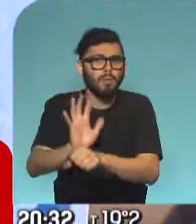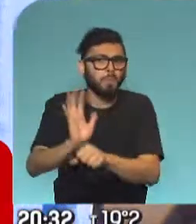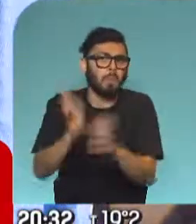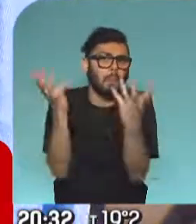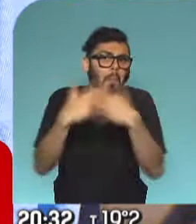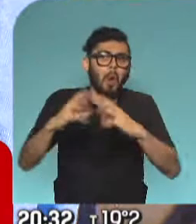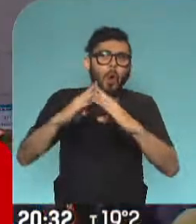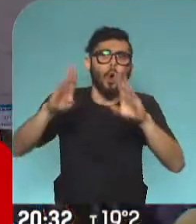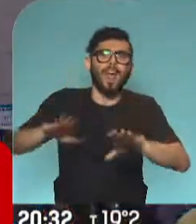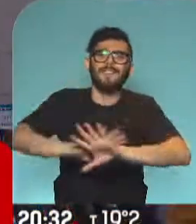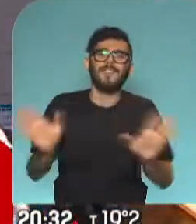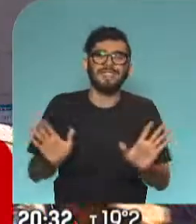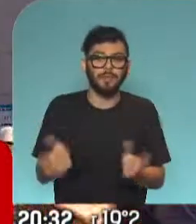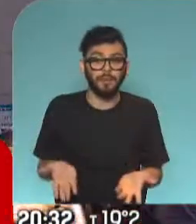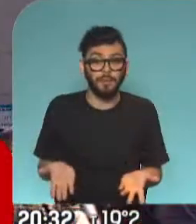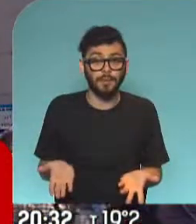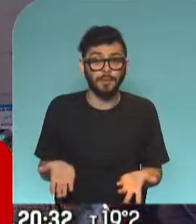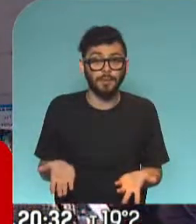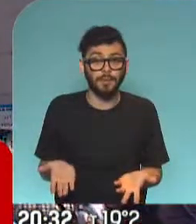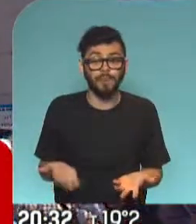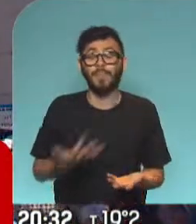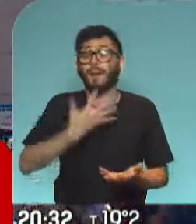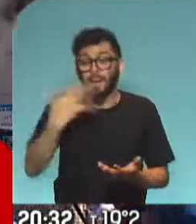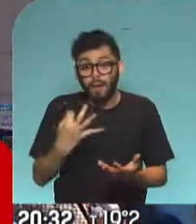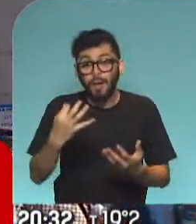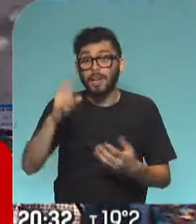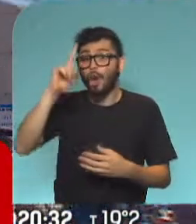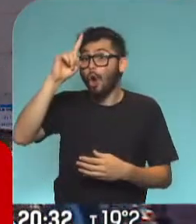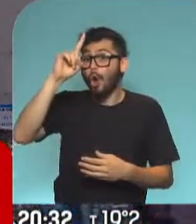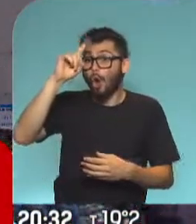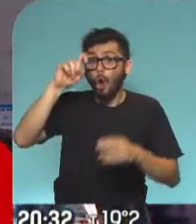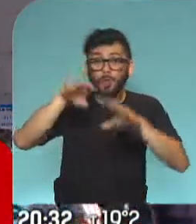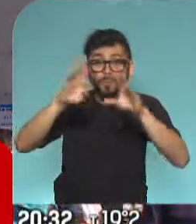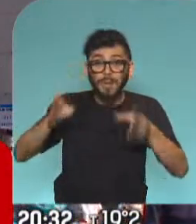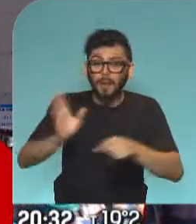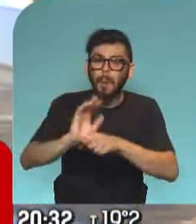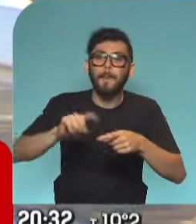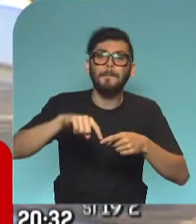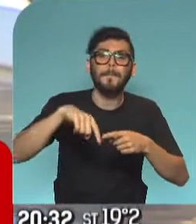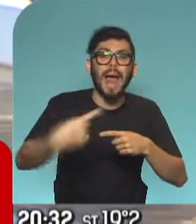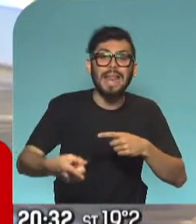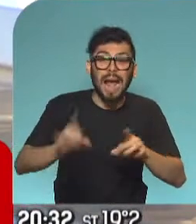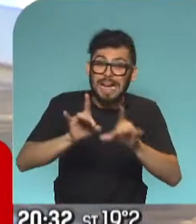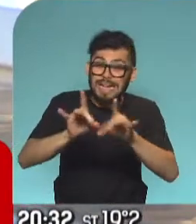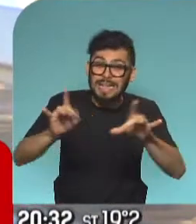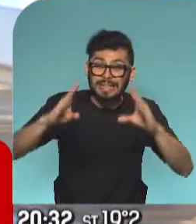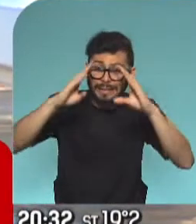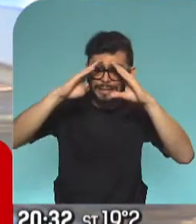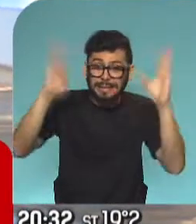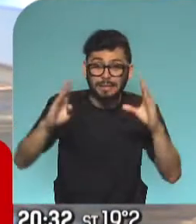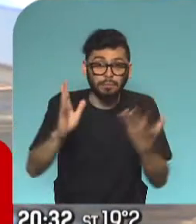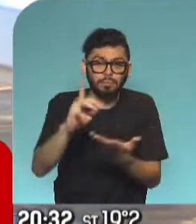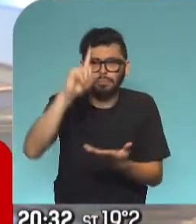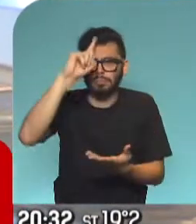preventivo obligatorio y la verdad es que el sistema de salud no toleraría que mañana haya picos de contagio y eso